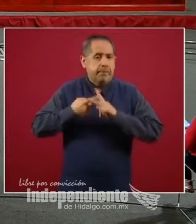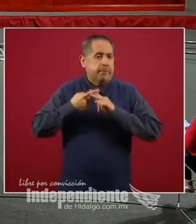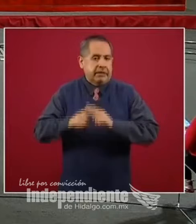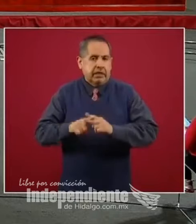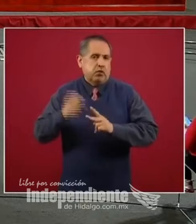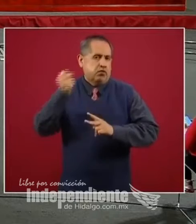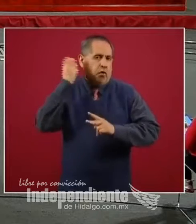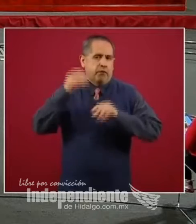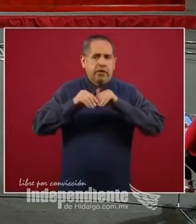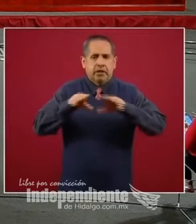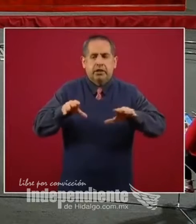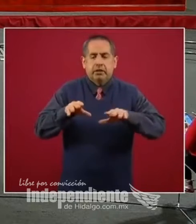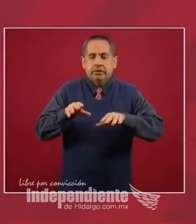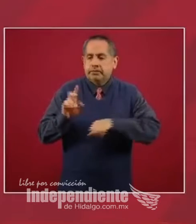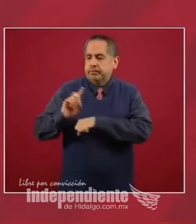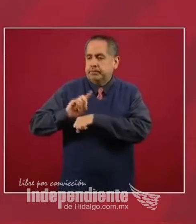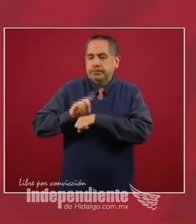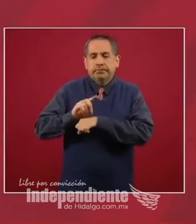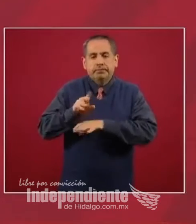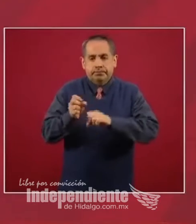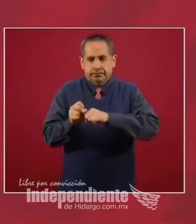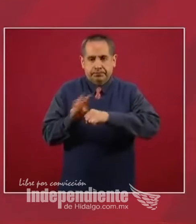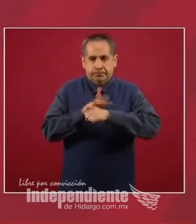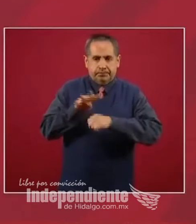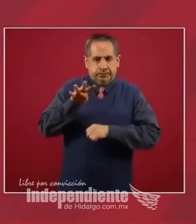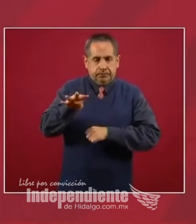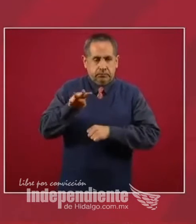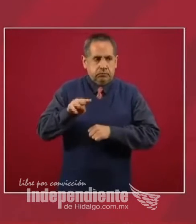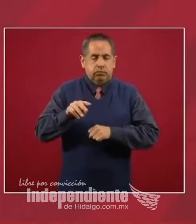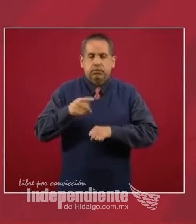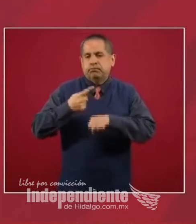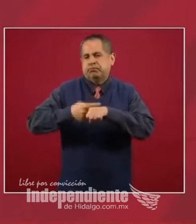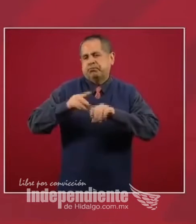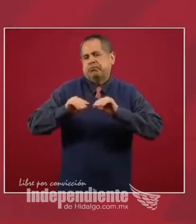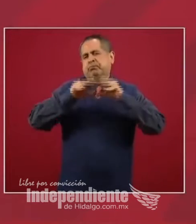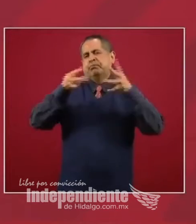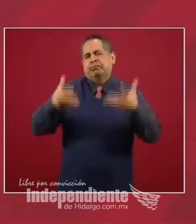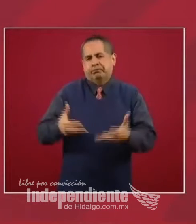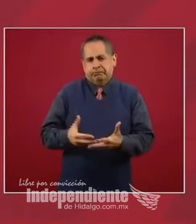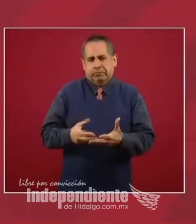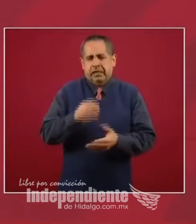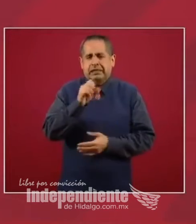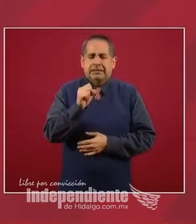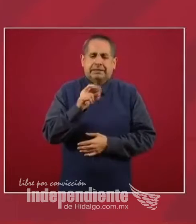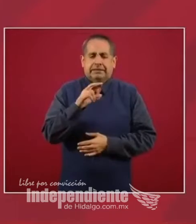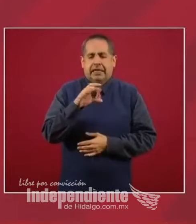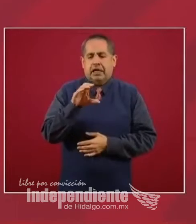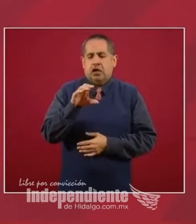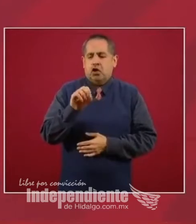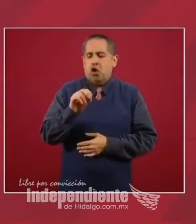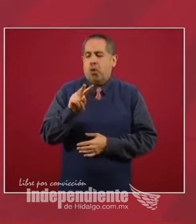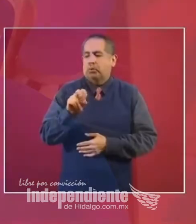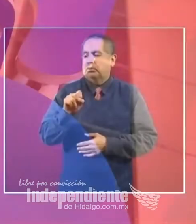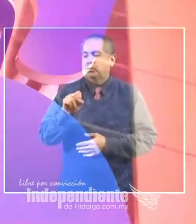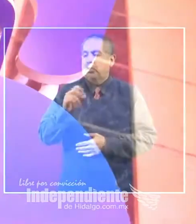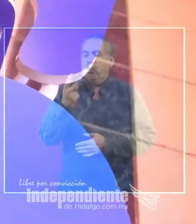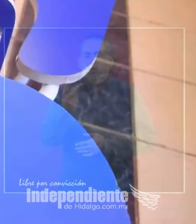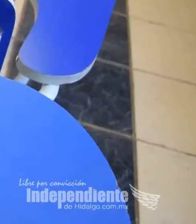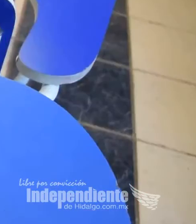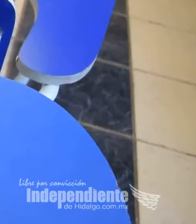a la salud física y mental de las personas adultas mayores, entre ellas la activación física y el extremo cuidado de